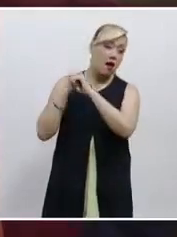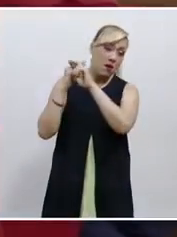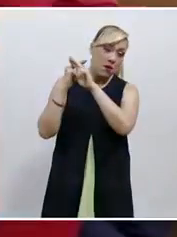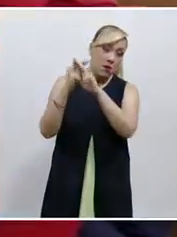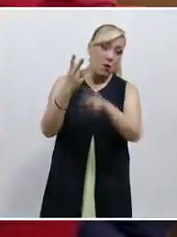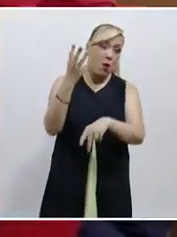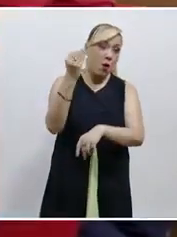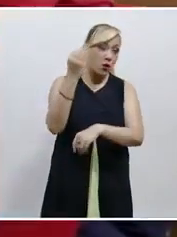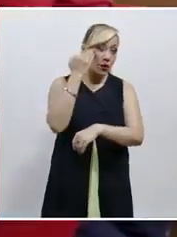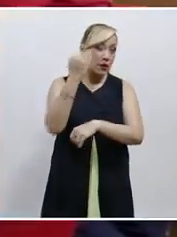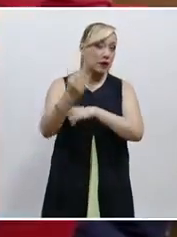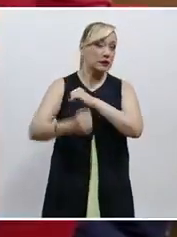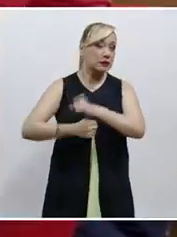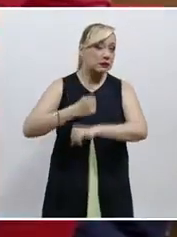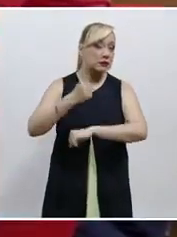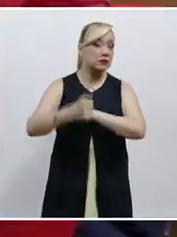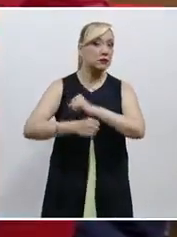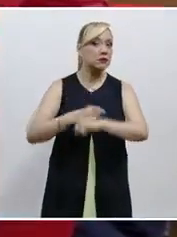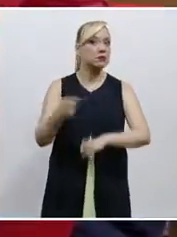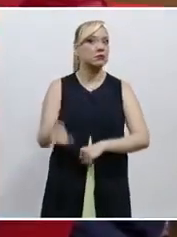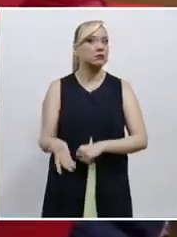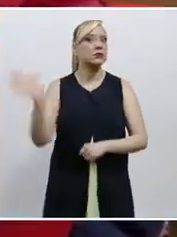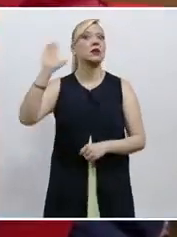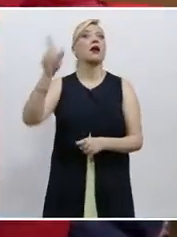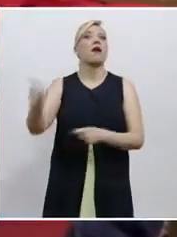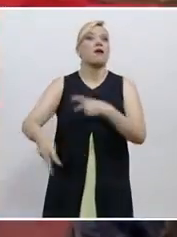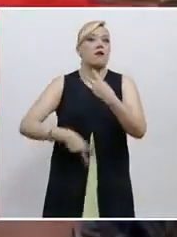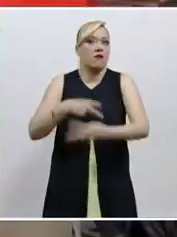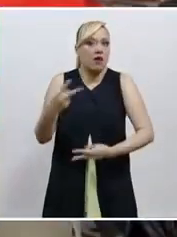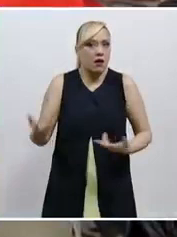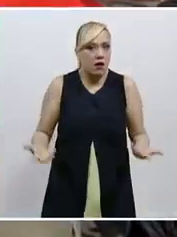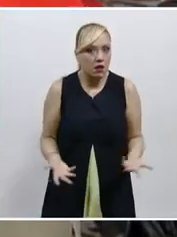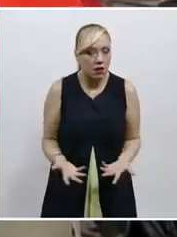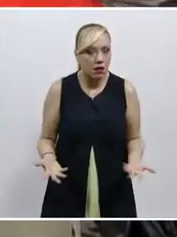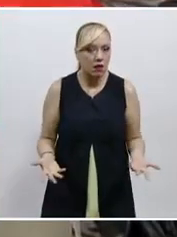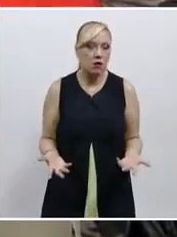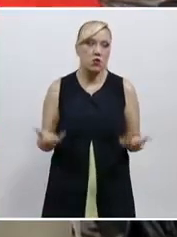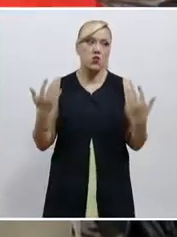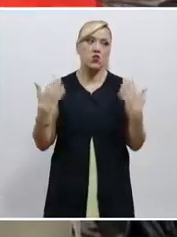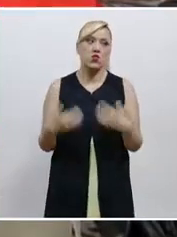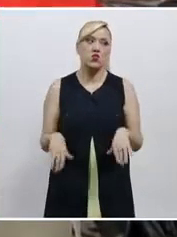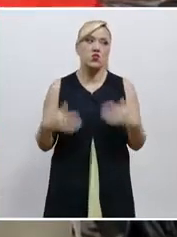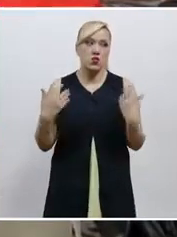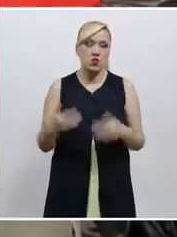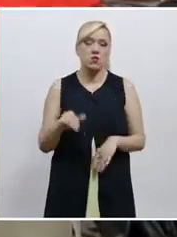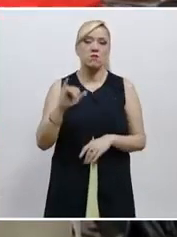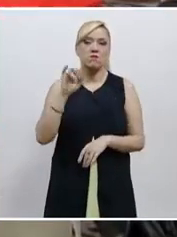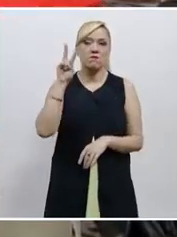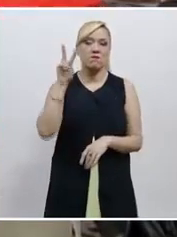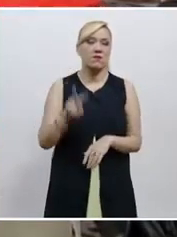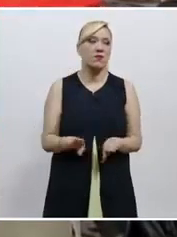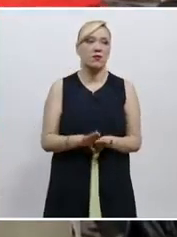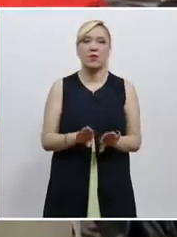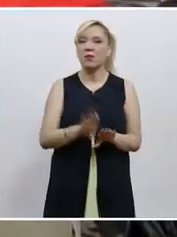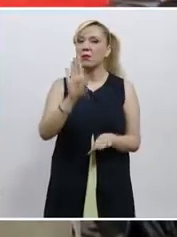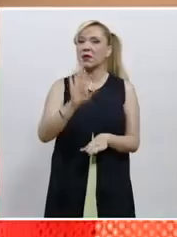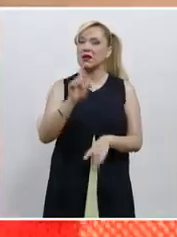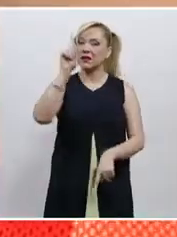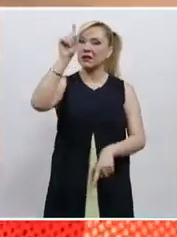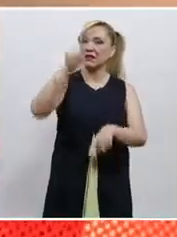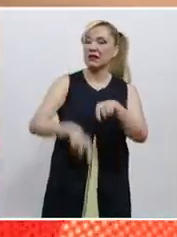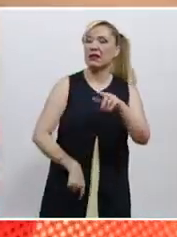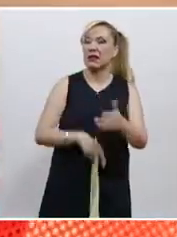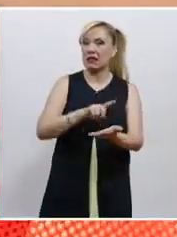servicio. Indicaron que los contratos individuales de los trabajadores representan un retroceso histórico, víctimas de violación a sus